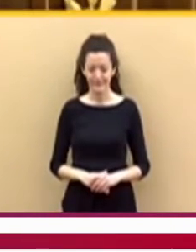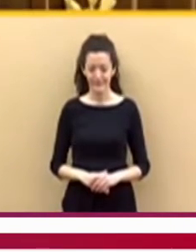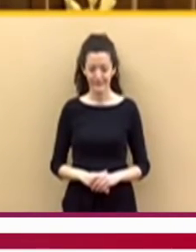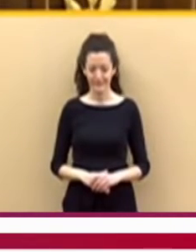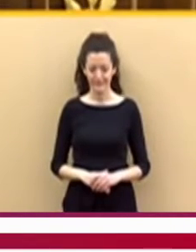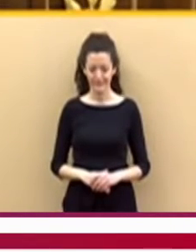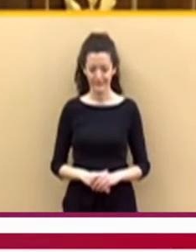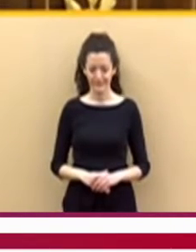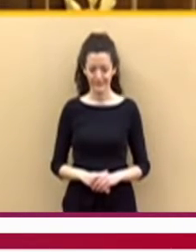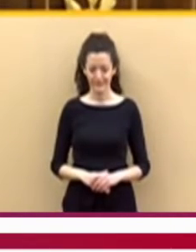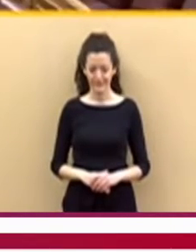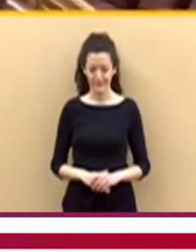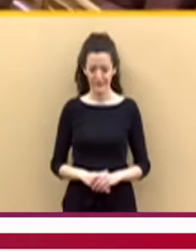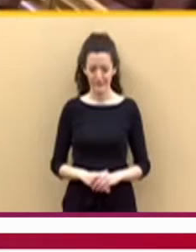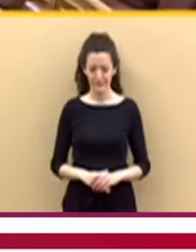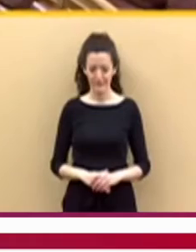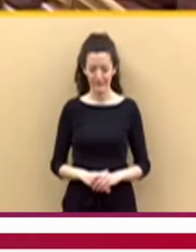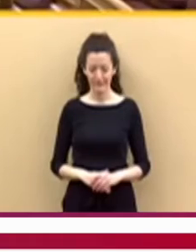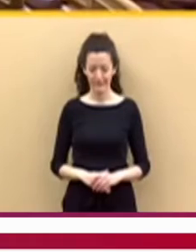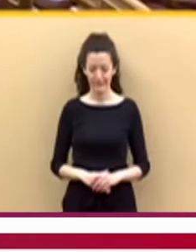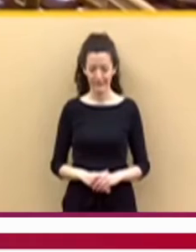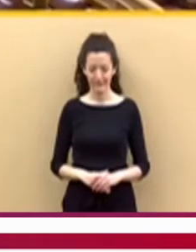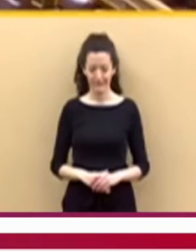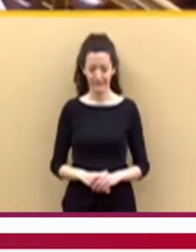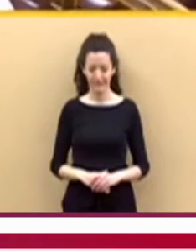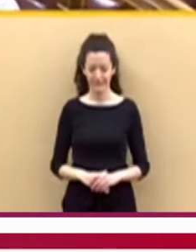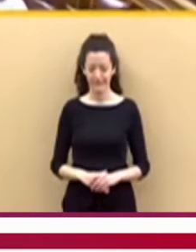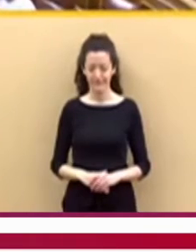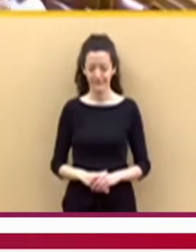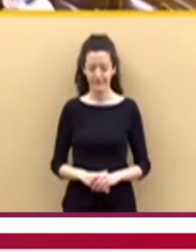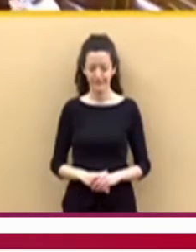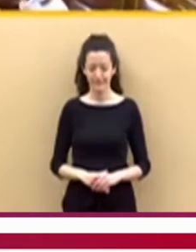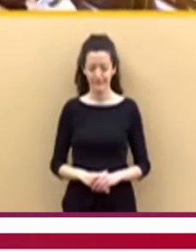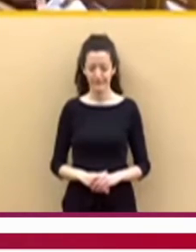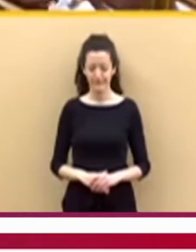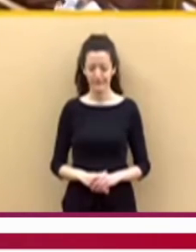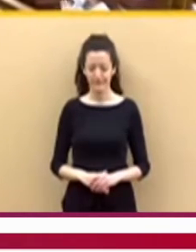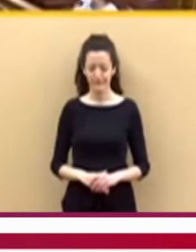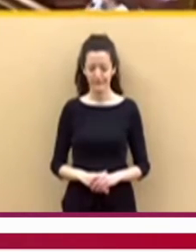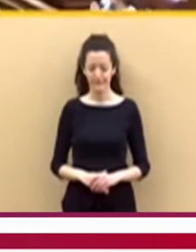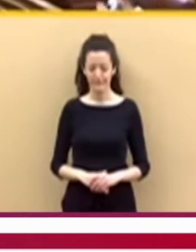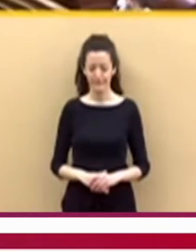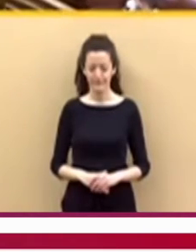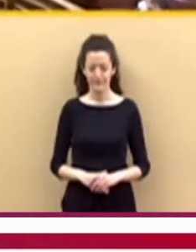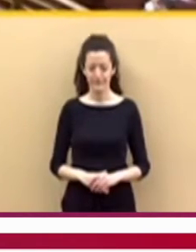Hay que salvar el verano. El verano. Bueno, pues, eso, pero si es que lo que estamos haciendo, si al final es que todo lo demás ha sido, bueno, pues